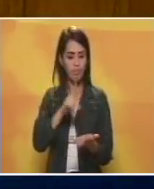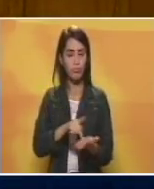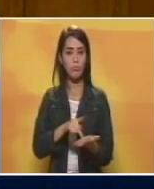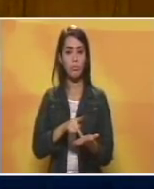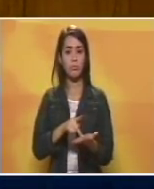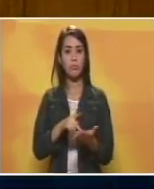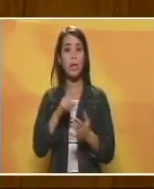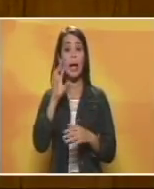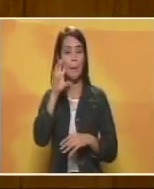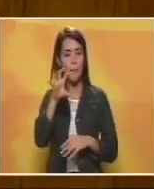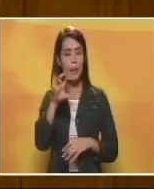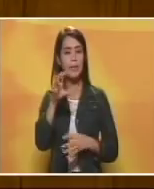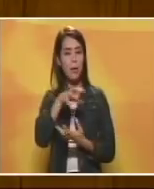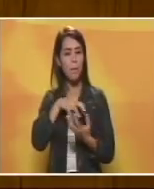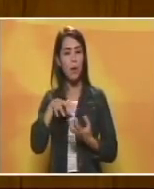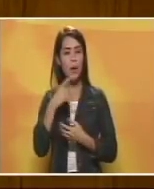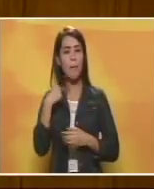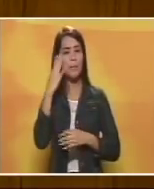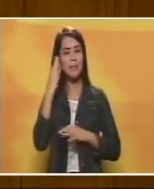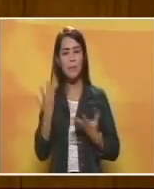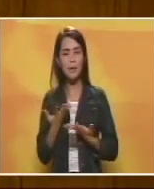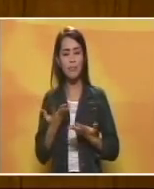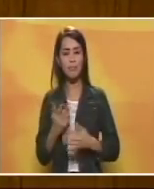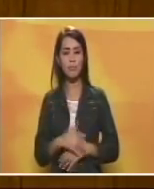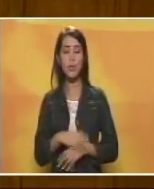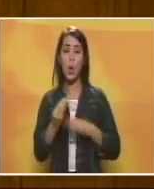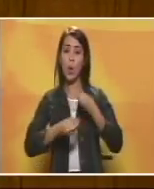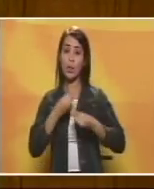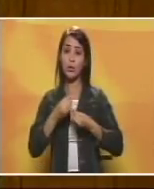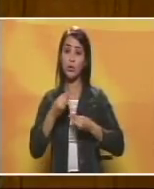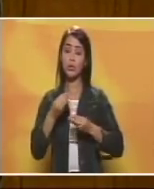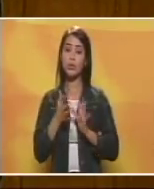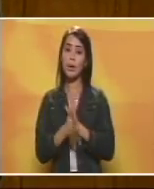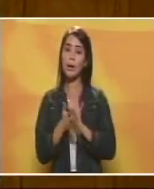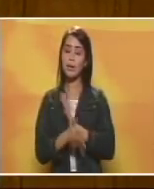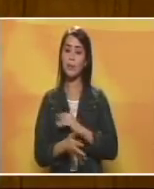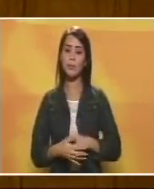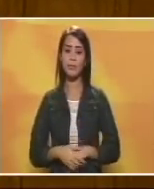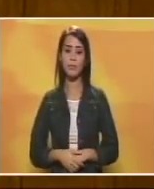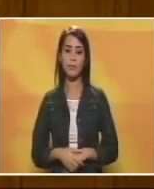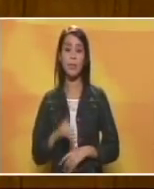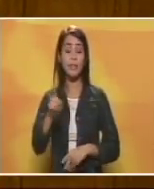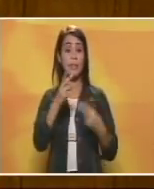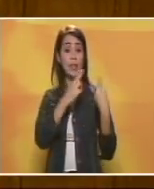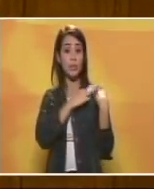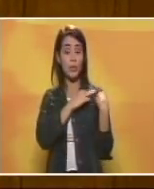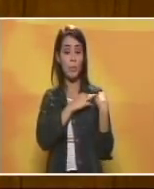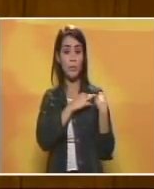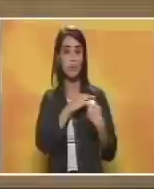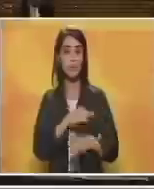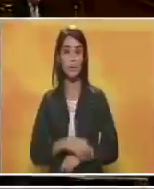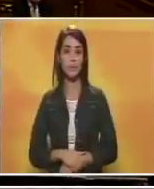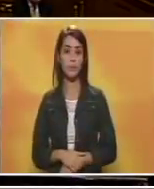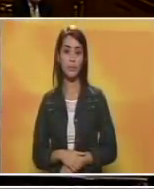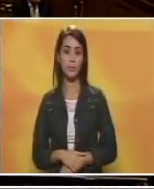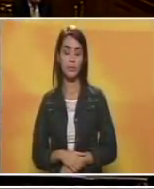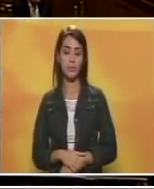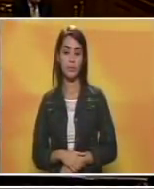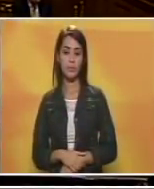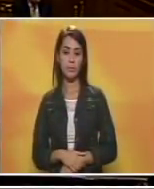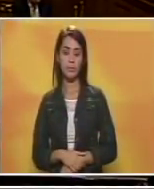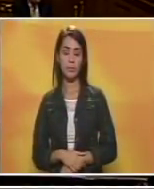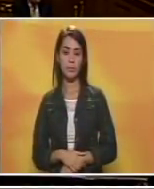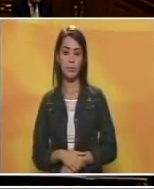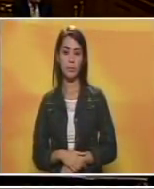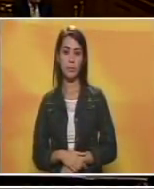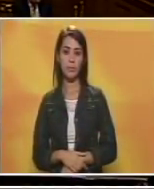en Nicaragua para conocer de primera mano los hechos que han ocurrido y determinar los responsables. Mientras que sectores de la sociedad civil... Bien,